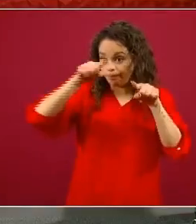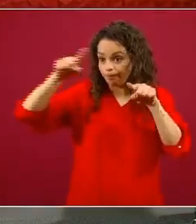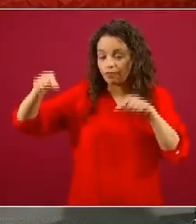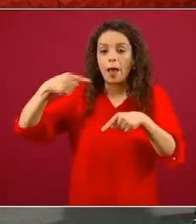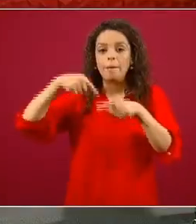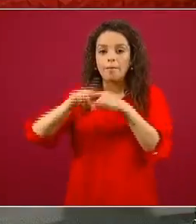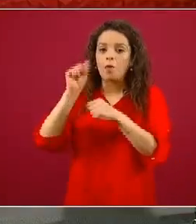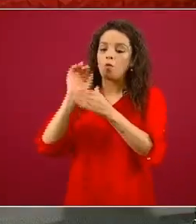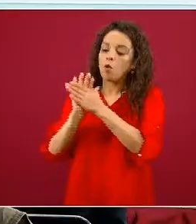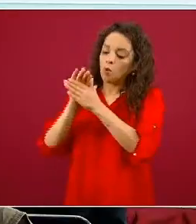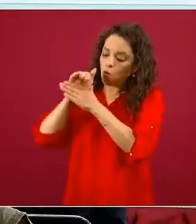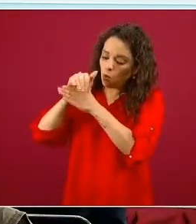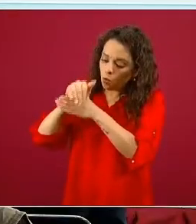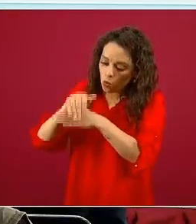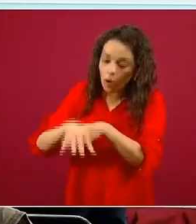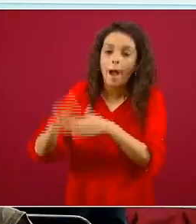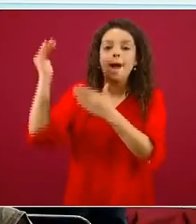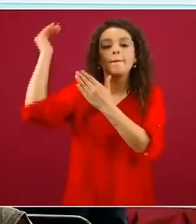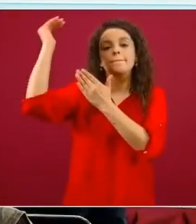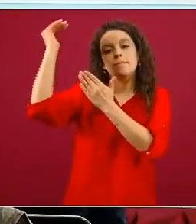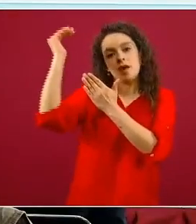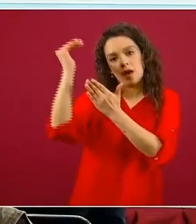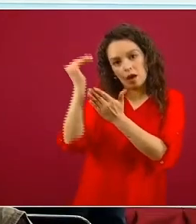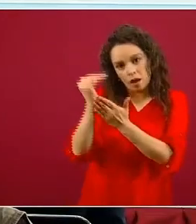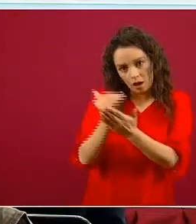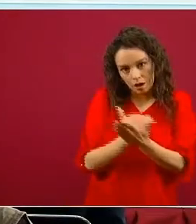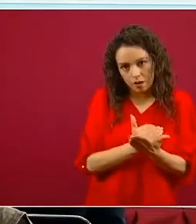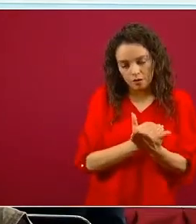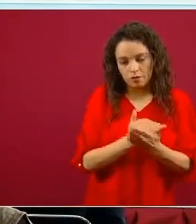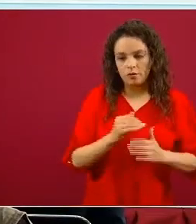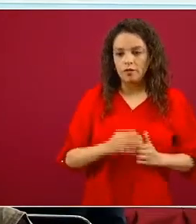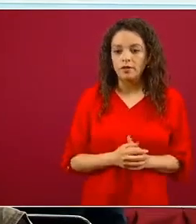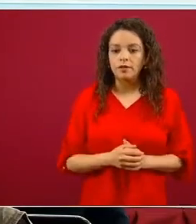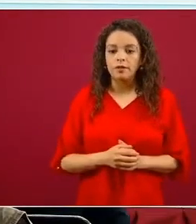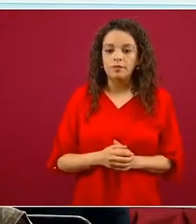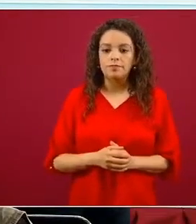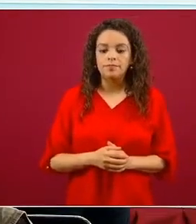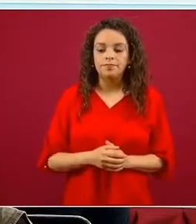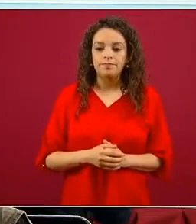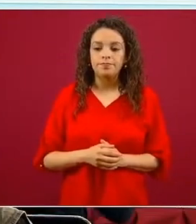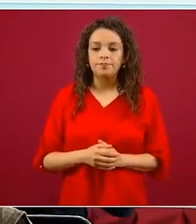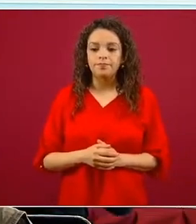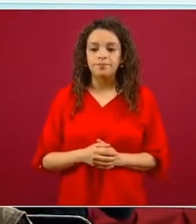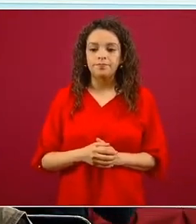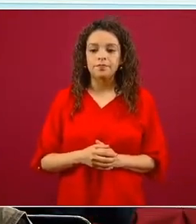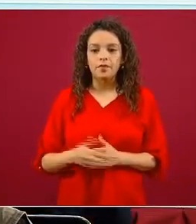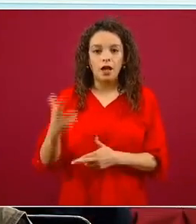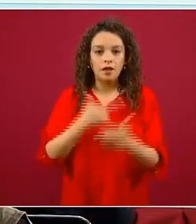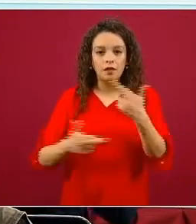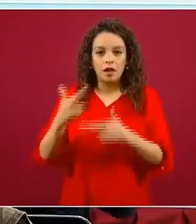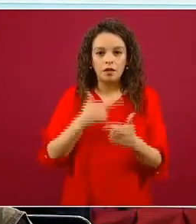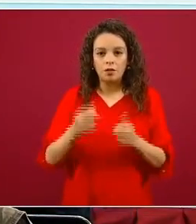Y la siguiente diapositiva es, esta es la última, perdón, regresamos una anterior,